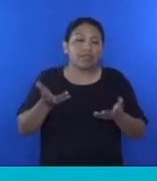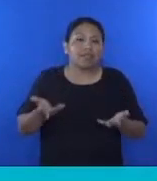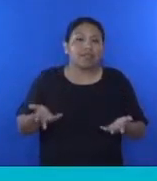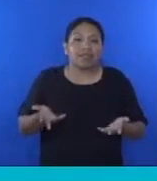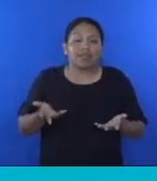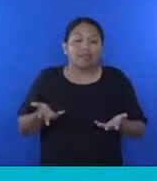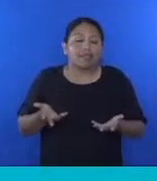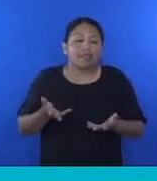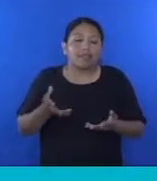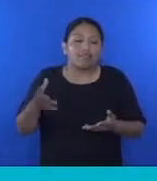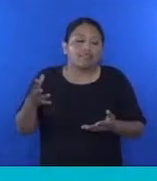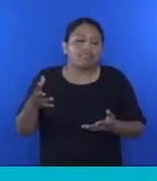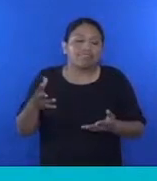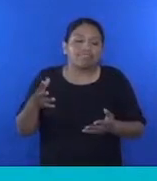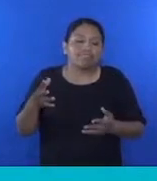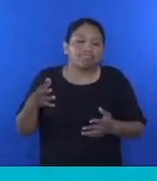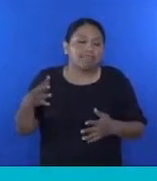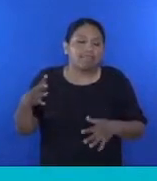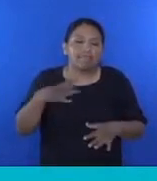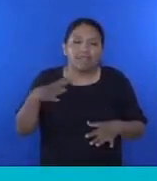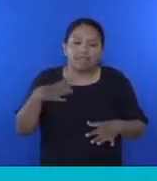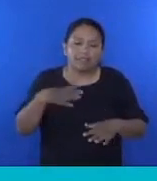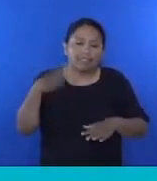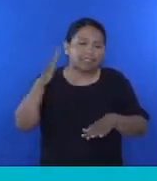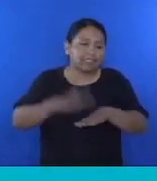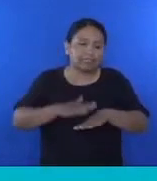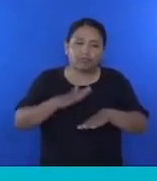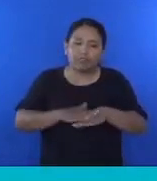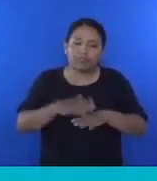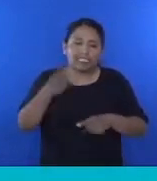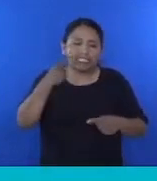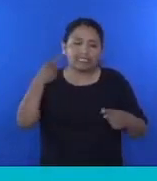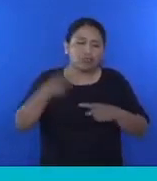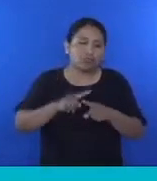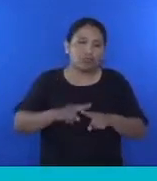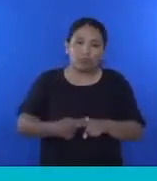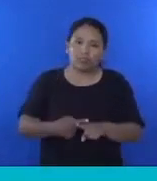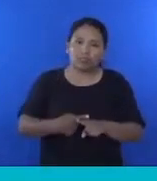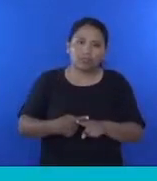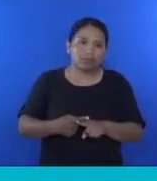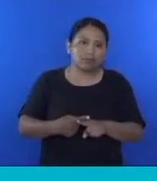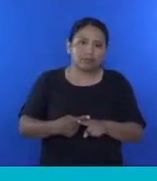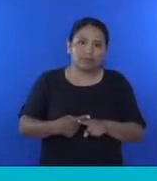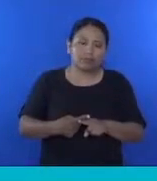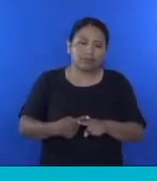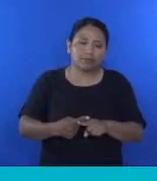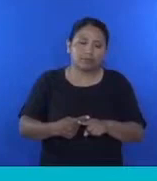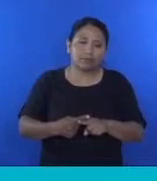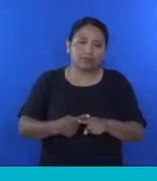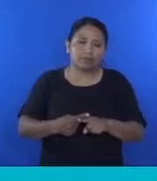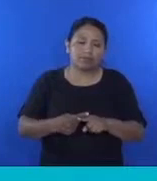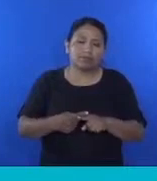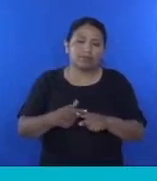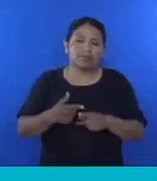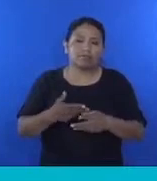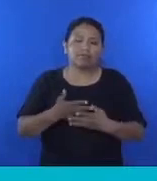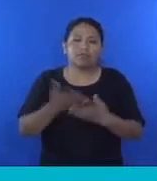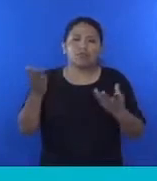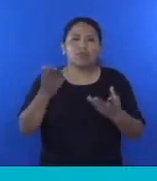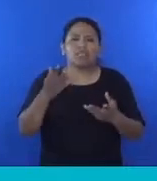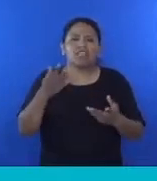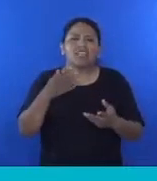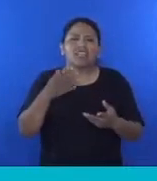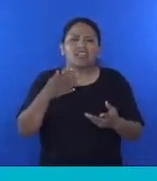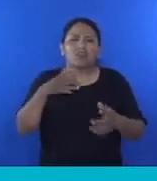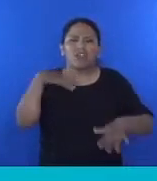absoluta irresponsabilidad institucional y política salir a plantear una rebelión